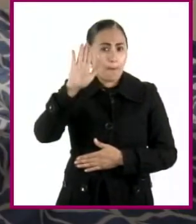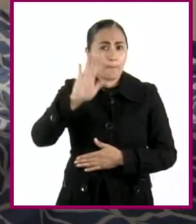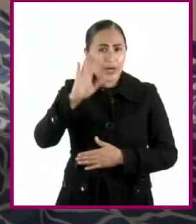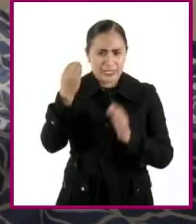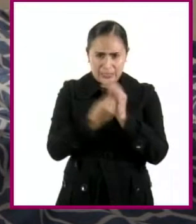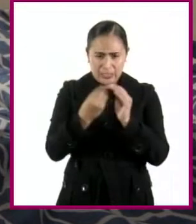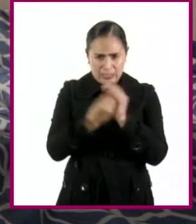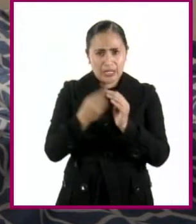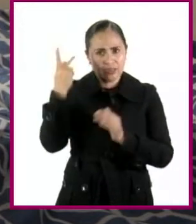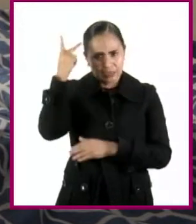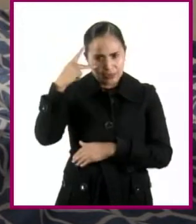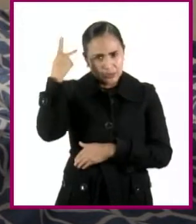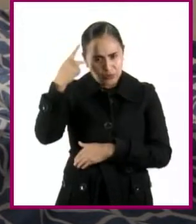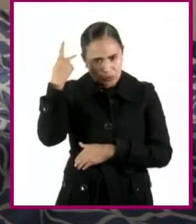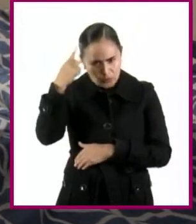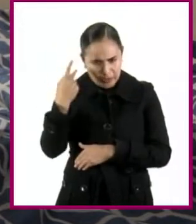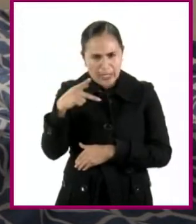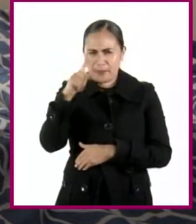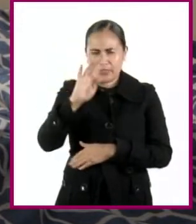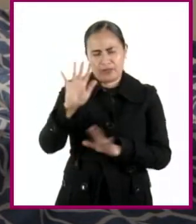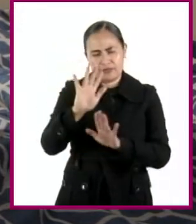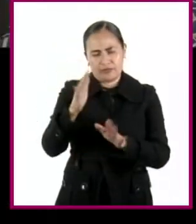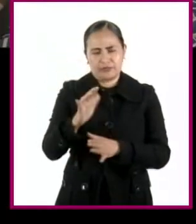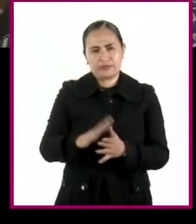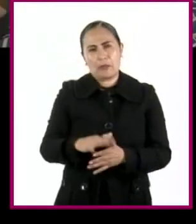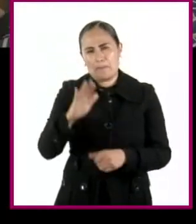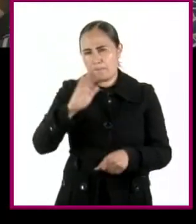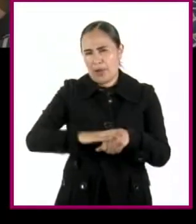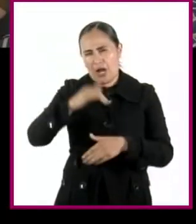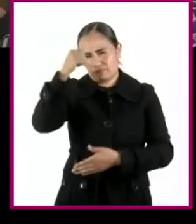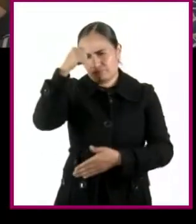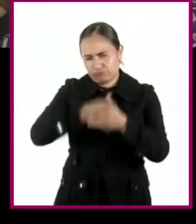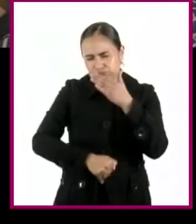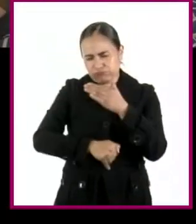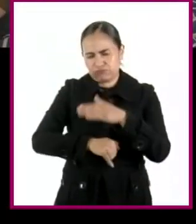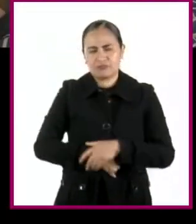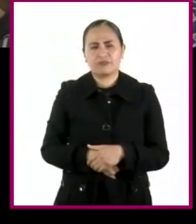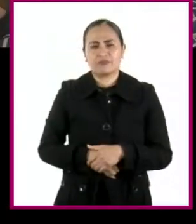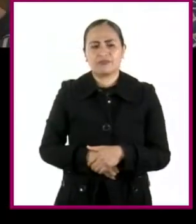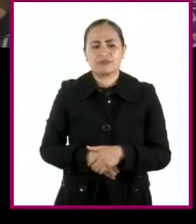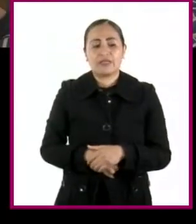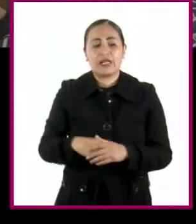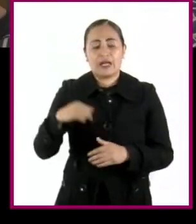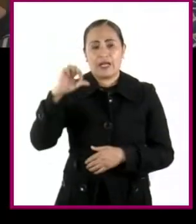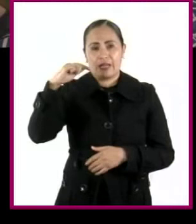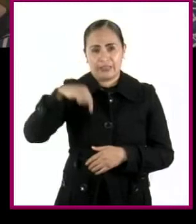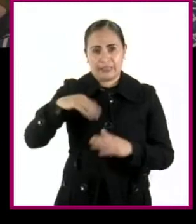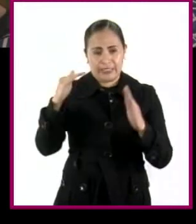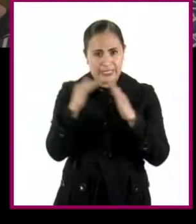tan equivocados. Pero es más complejo que eso. En esta su casa...